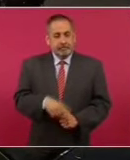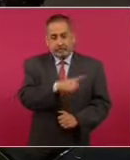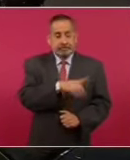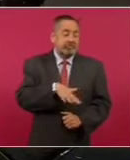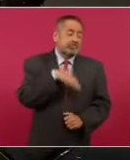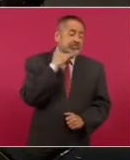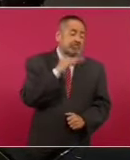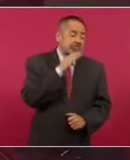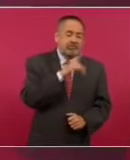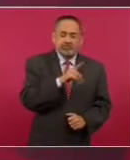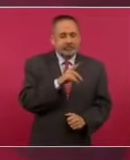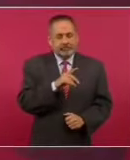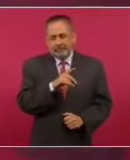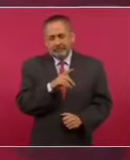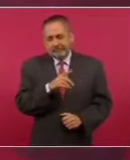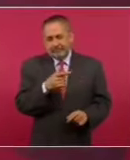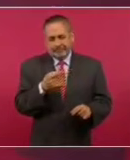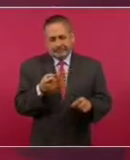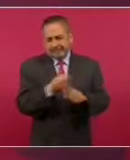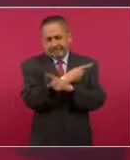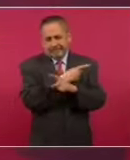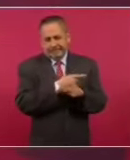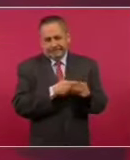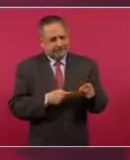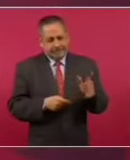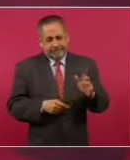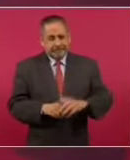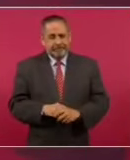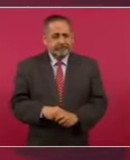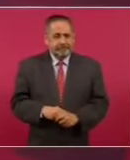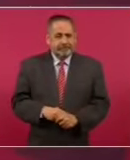descuido, un desaseo. O sea,